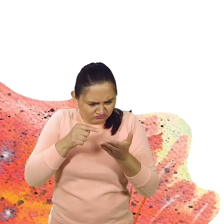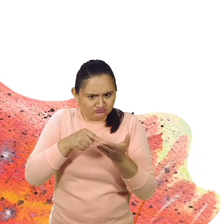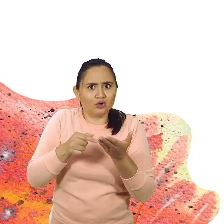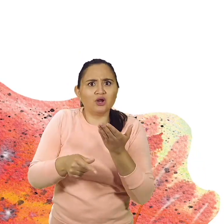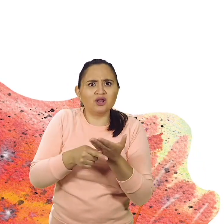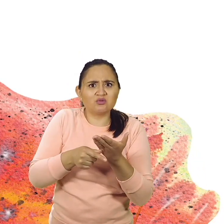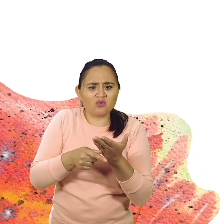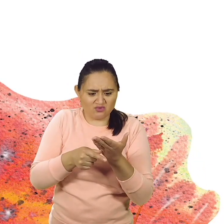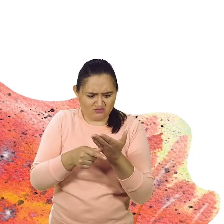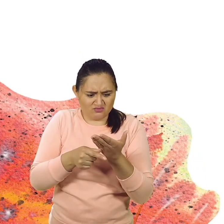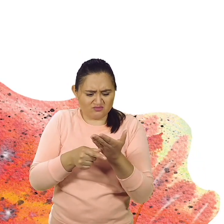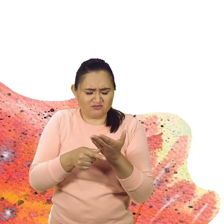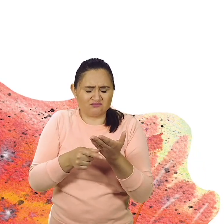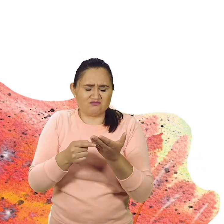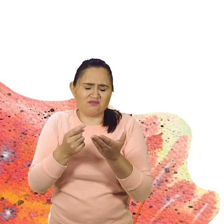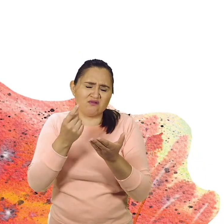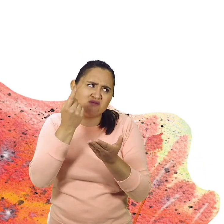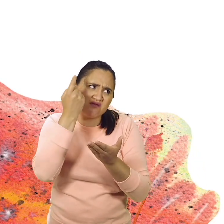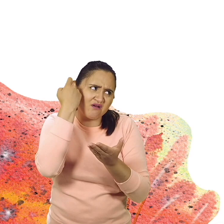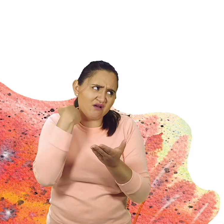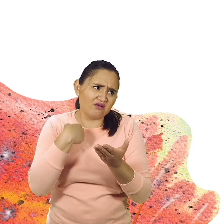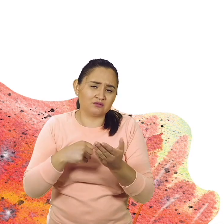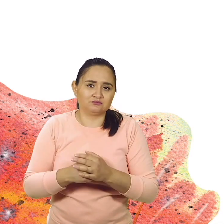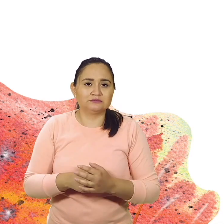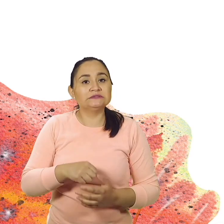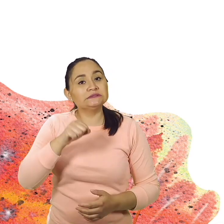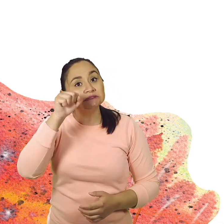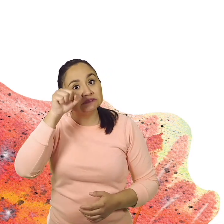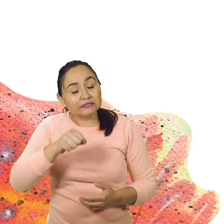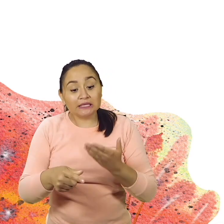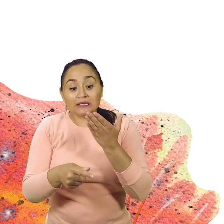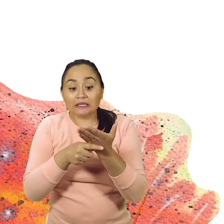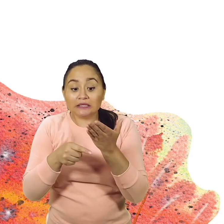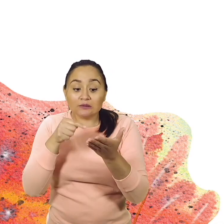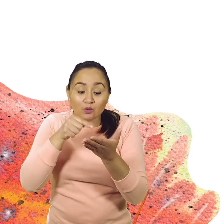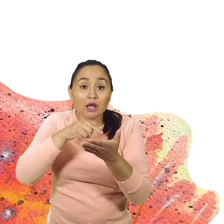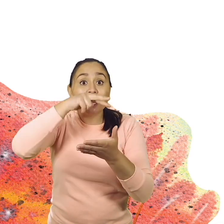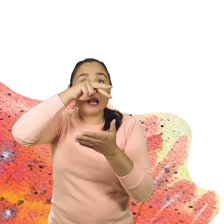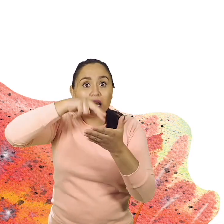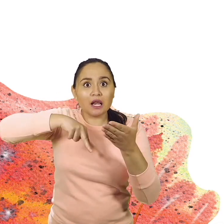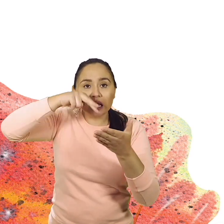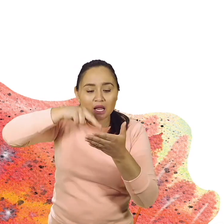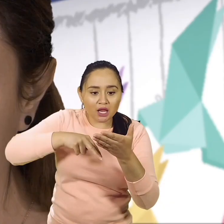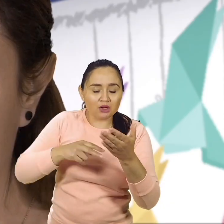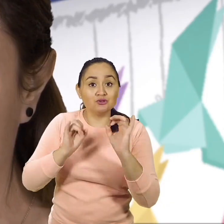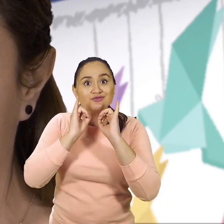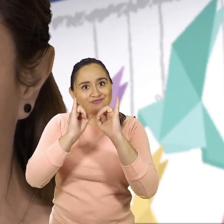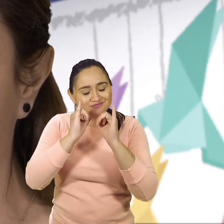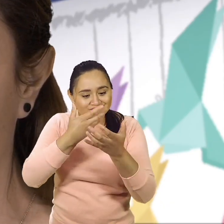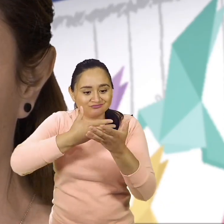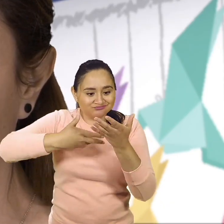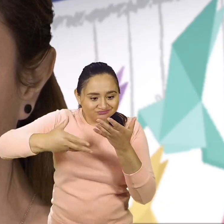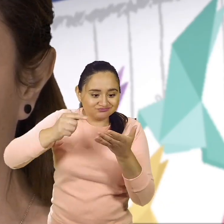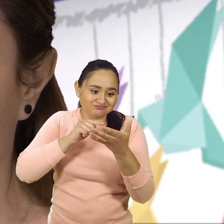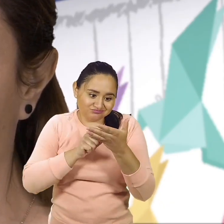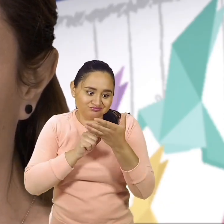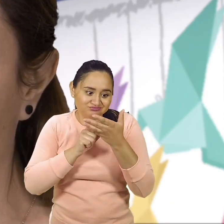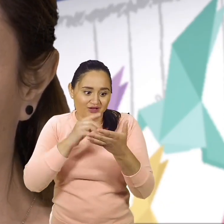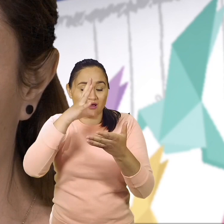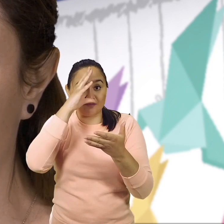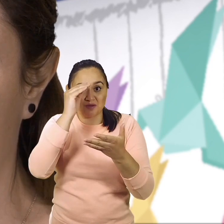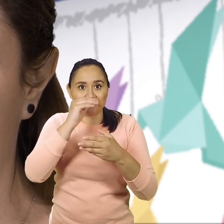¿Un libro?, preguntó Bruno decepcionado al abrir su regalo. «Sí, es para que te entretengas», dijo su